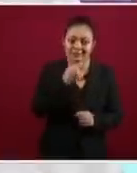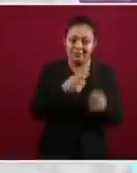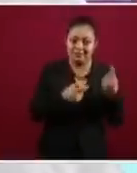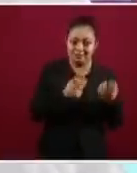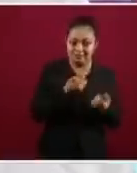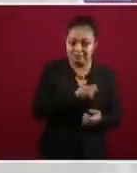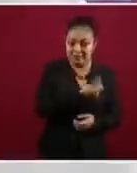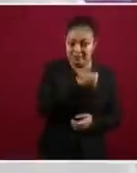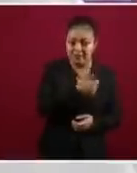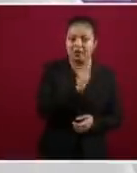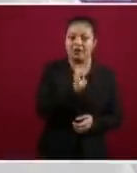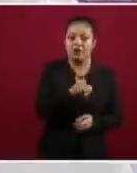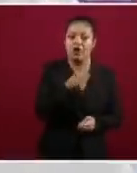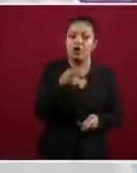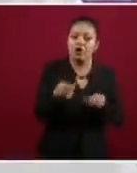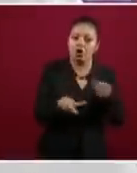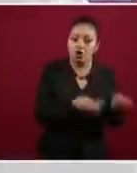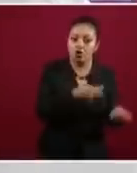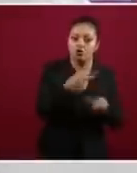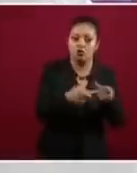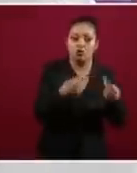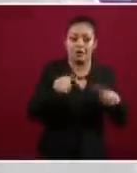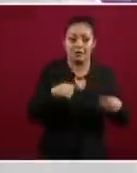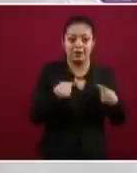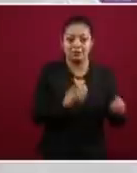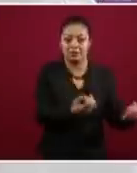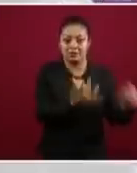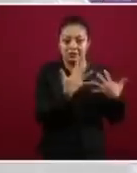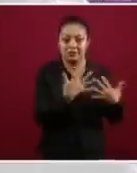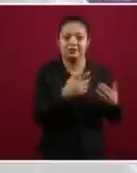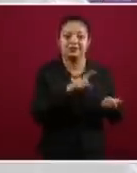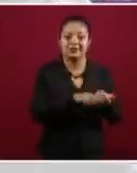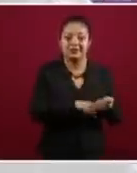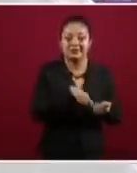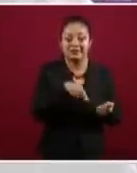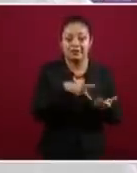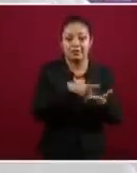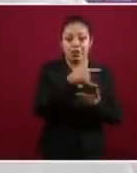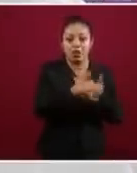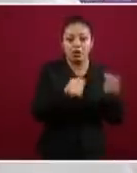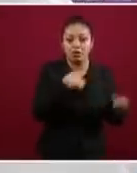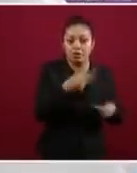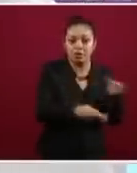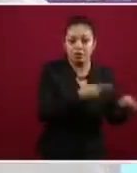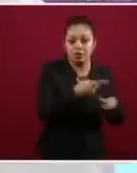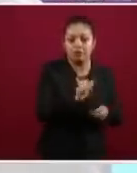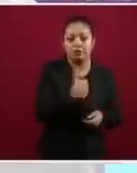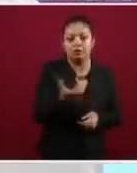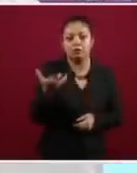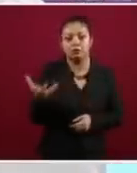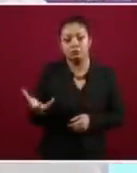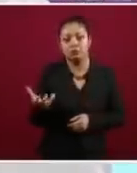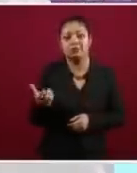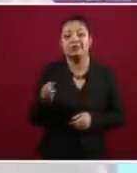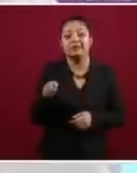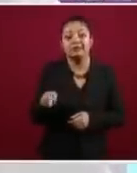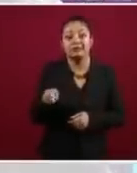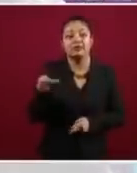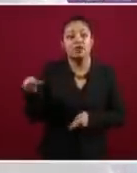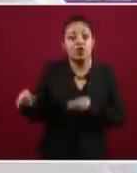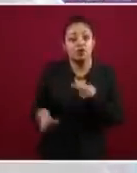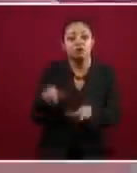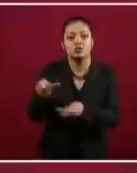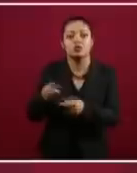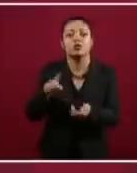ciudadana dirigida a toda la población ubicada en el trayecto del proyecto y, por el otro lado, una consulta específica a